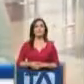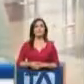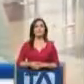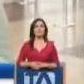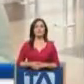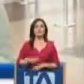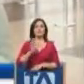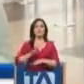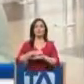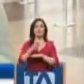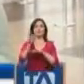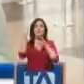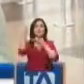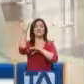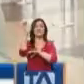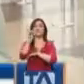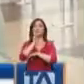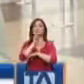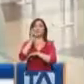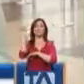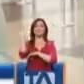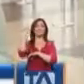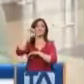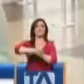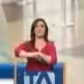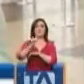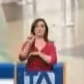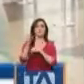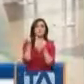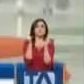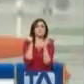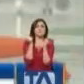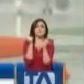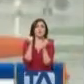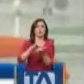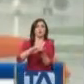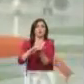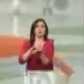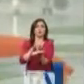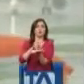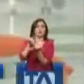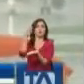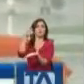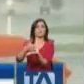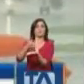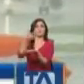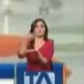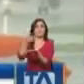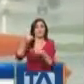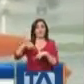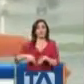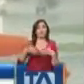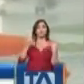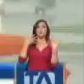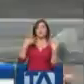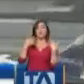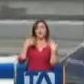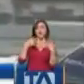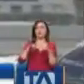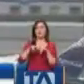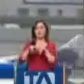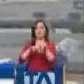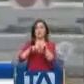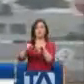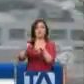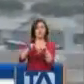precisamente debido al mal clima y a la suspensión de las actividades en el aeropuerto de Nueva York, los vuelos que tenían previsto salir desde la ciudad de Guayaquil